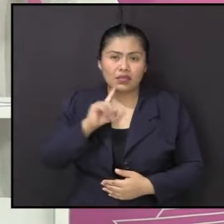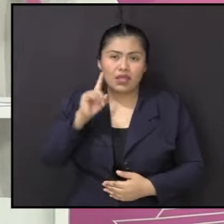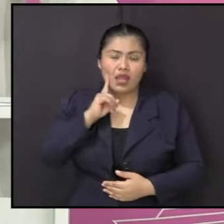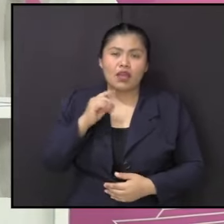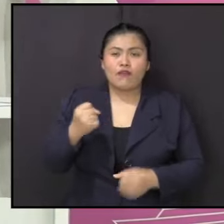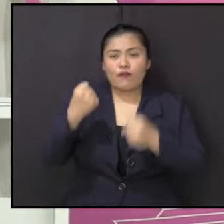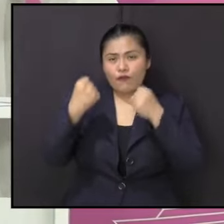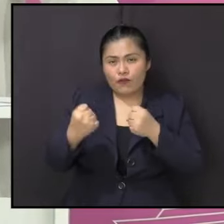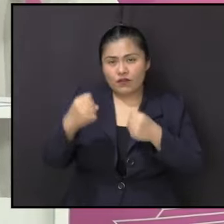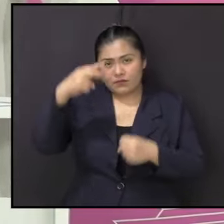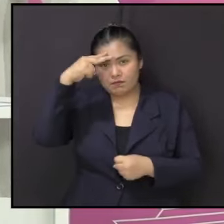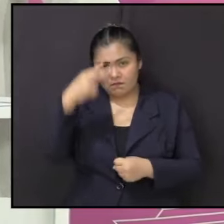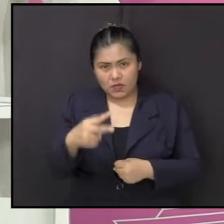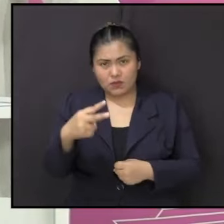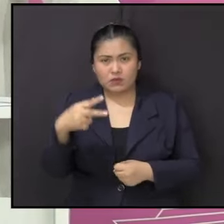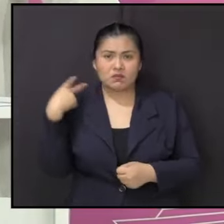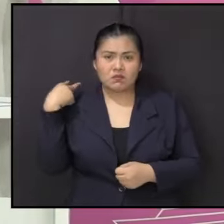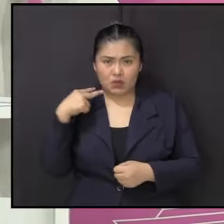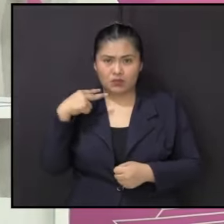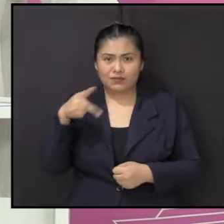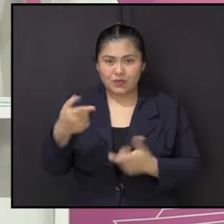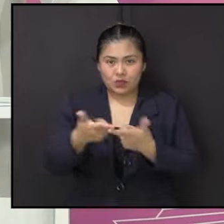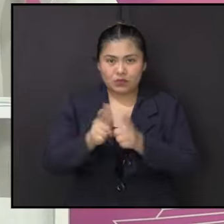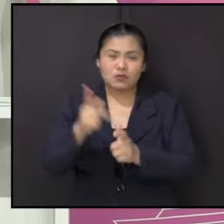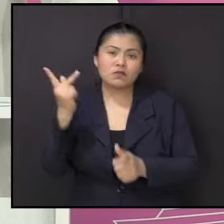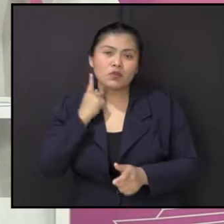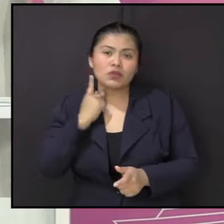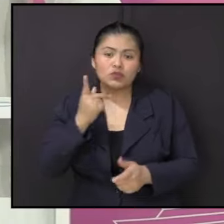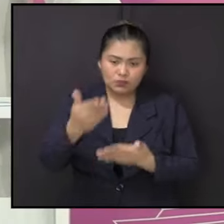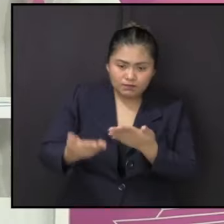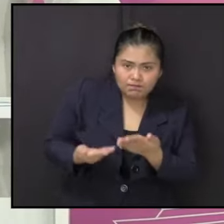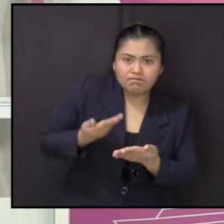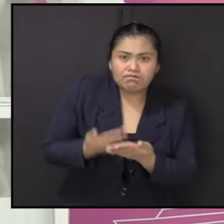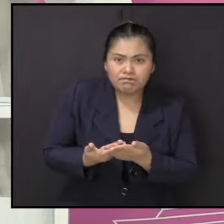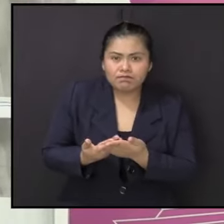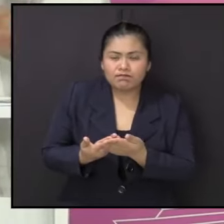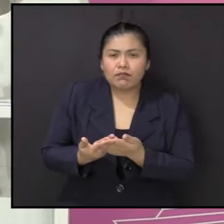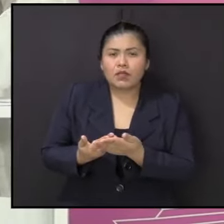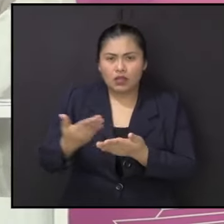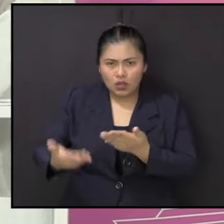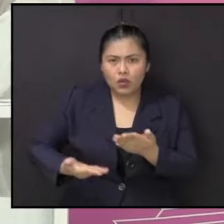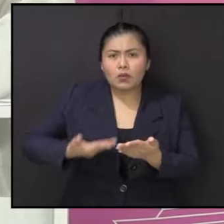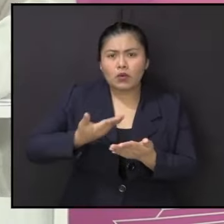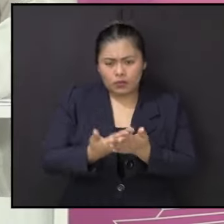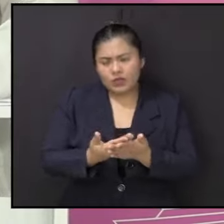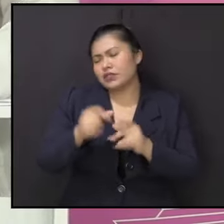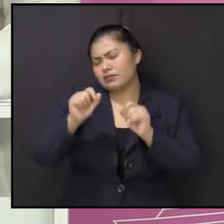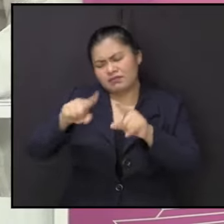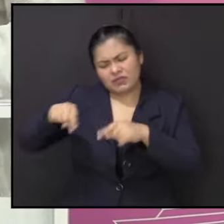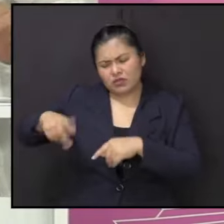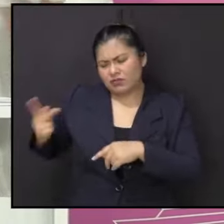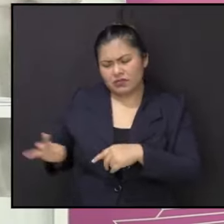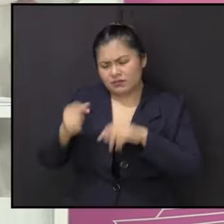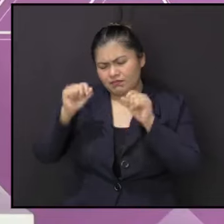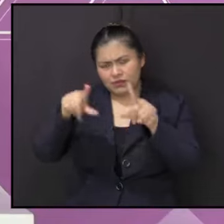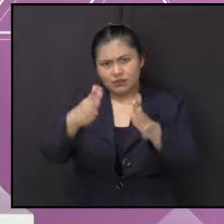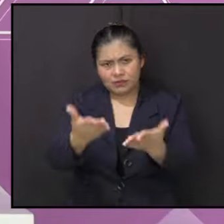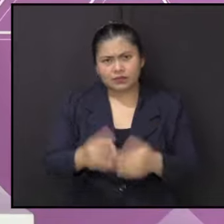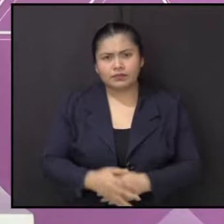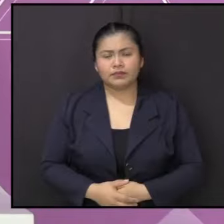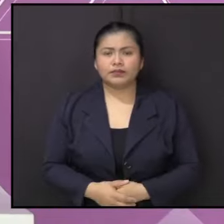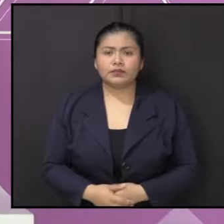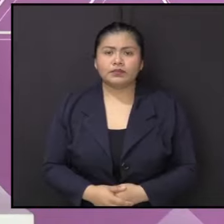de economía y empleo. Pues puede continuar con sus propuestas sobre el cuestionamiento que hice al inicio. Adelante, candidata.